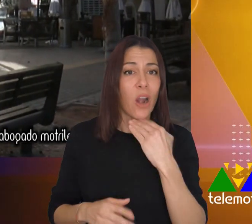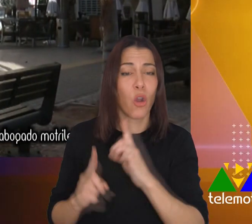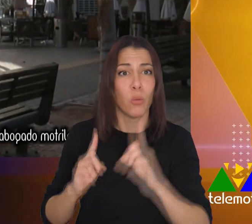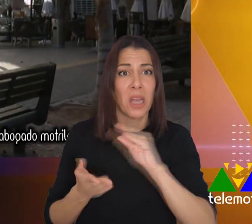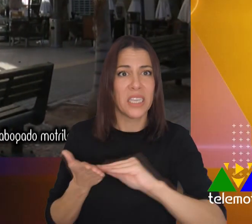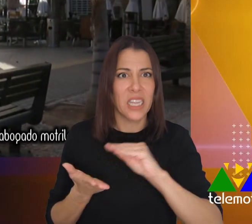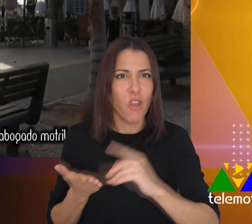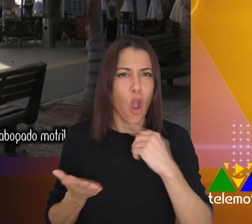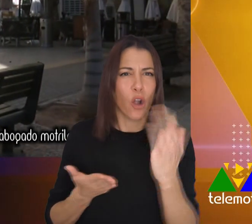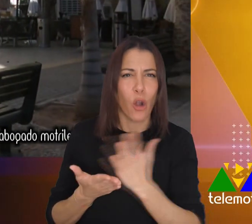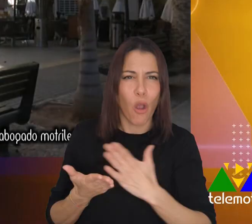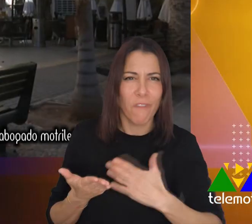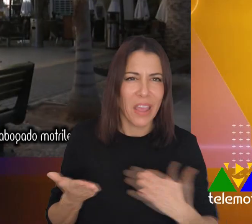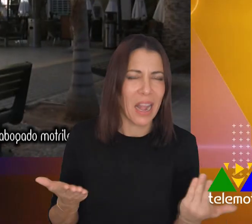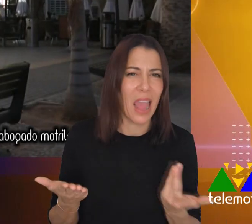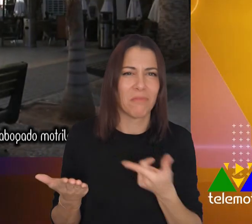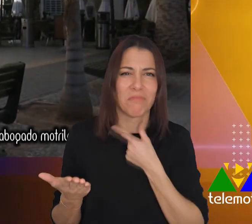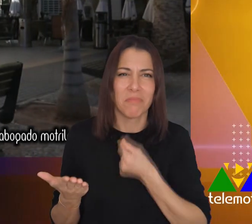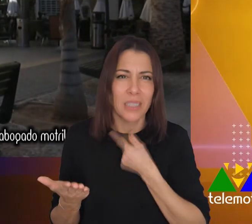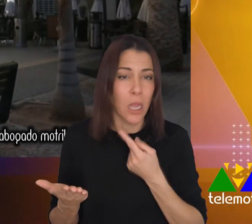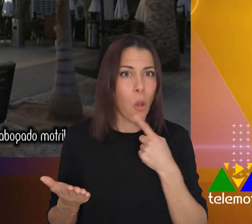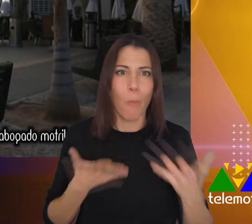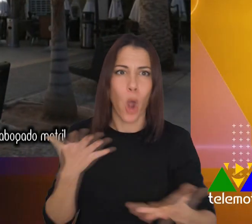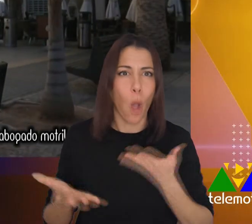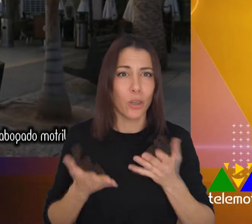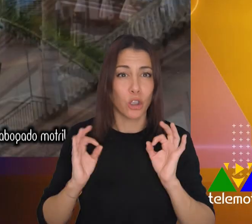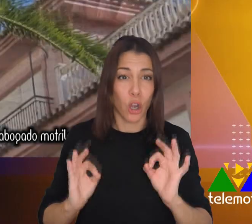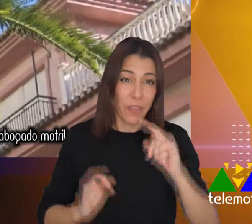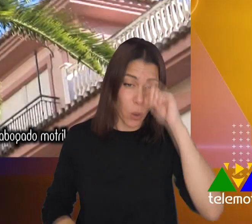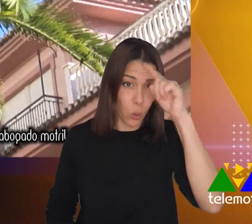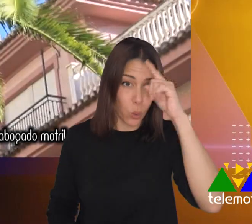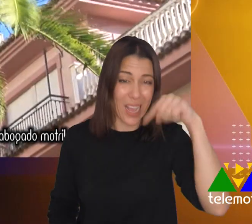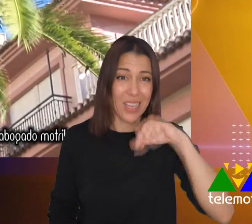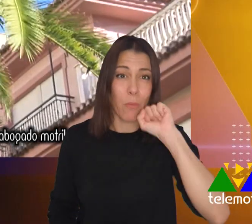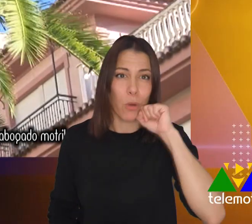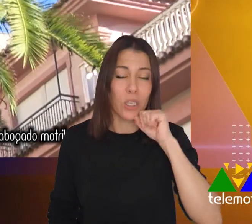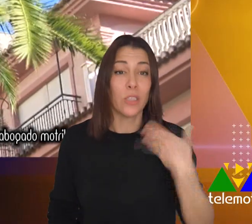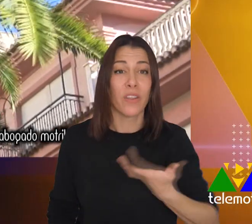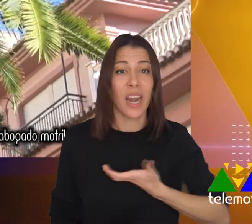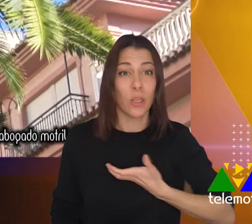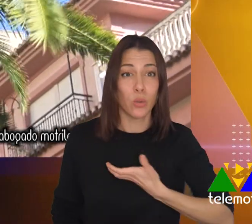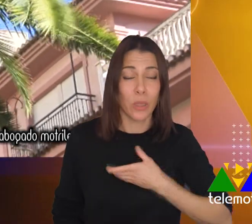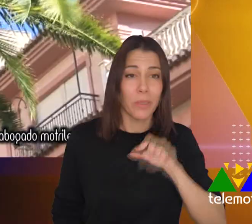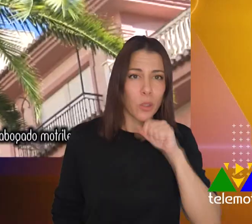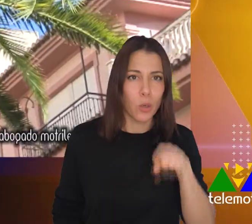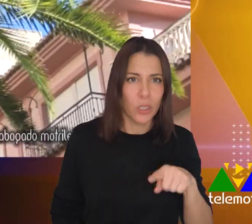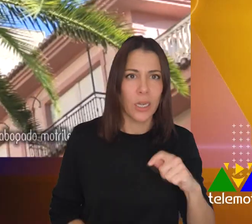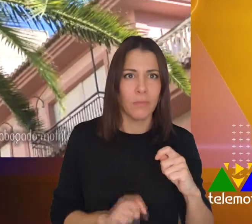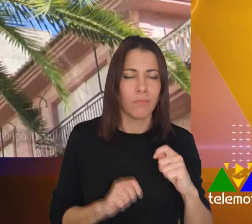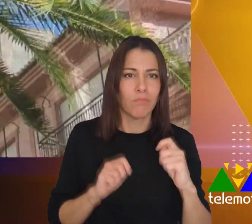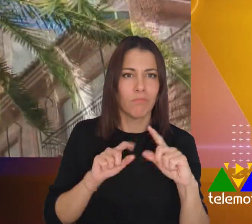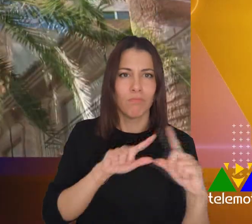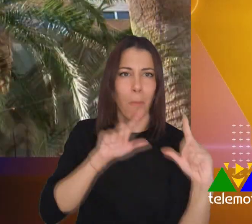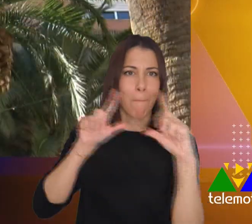novela, zarzuela, fue un hombre promotor de la cultura en Motril, y el Ayuntamiento de Motril pues le puso una placa y